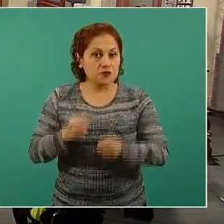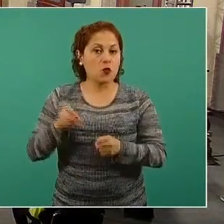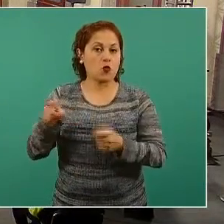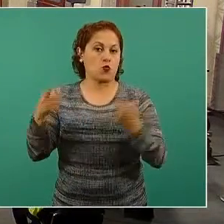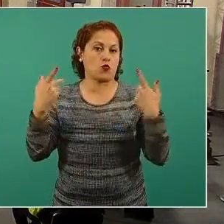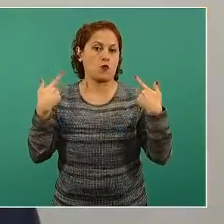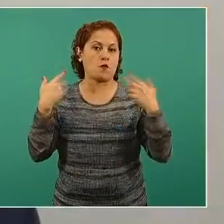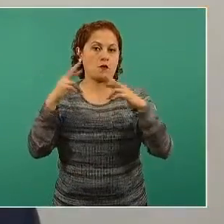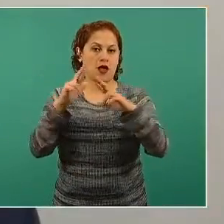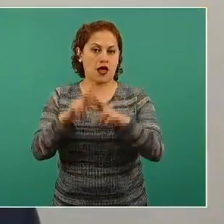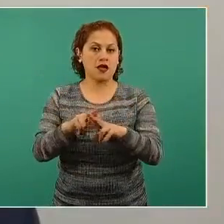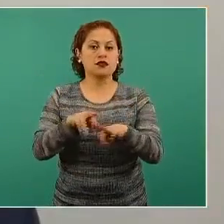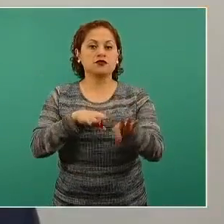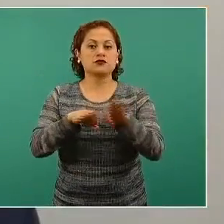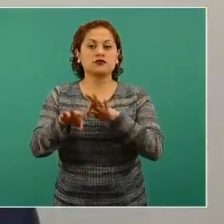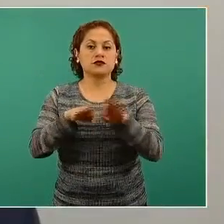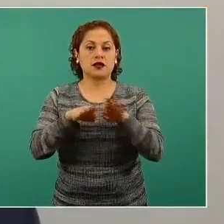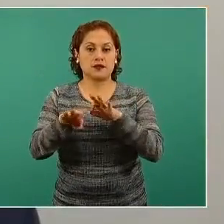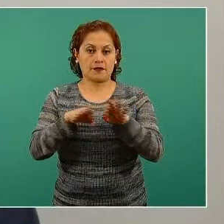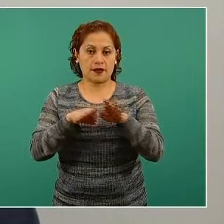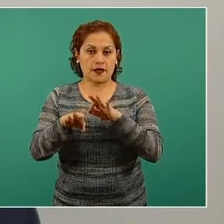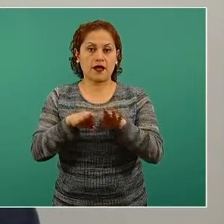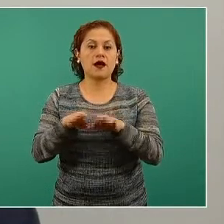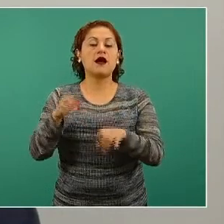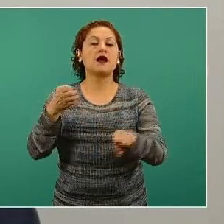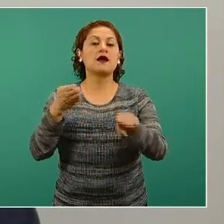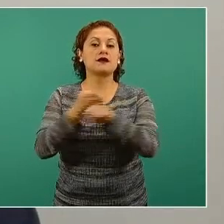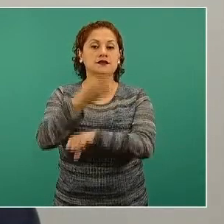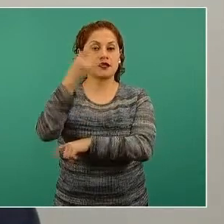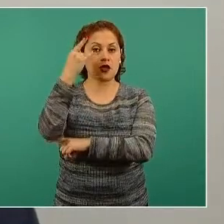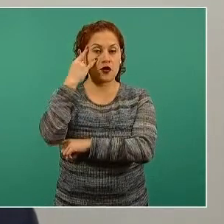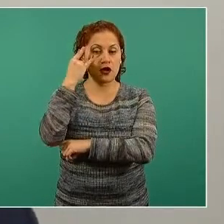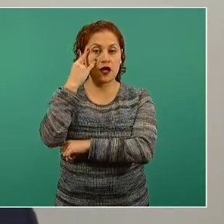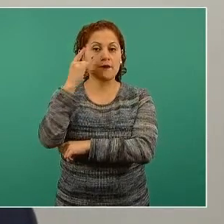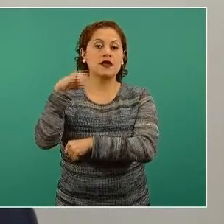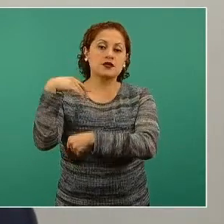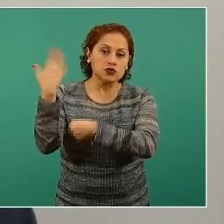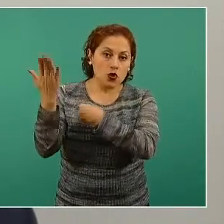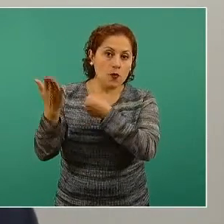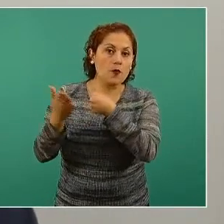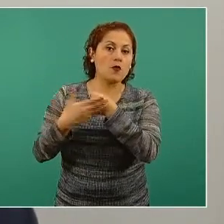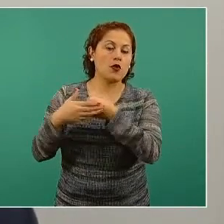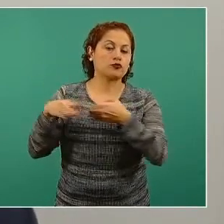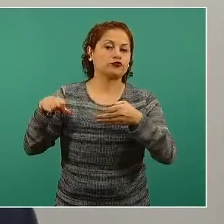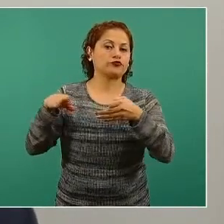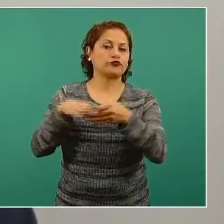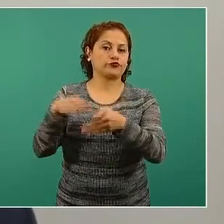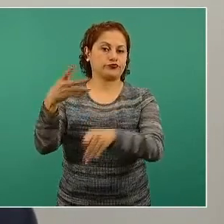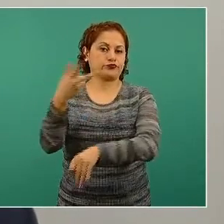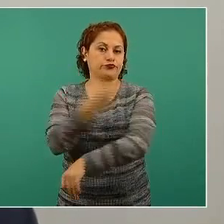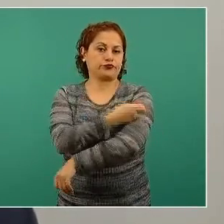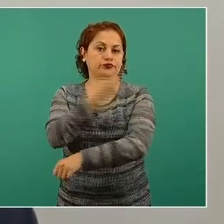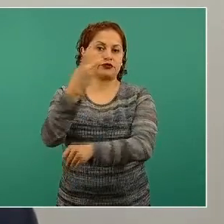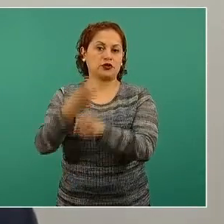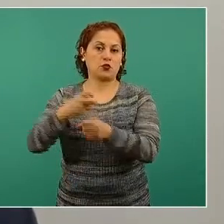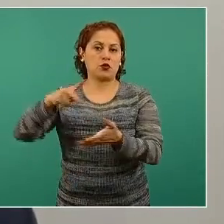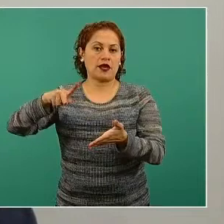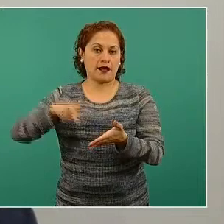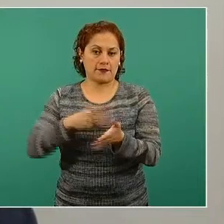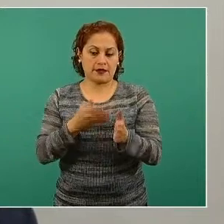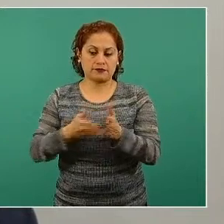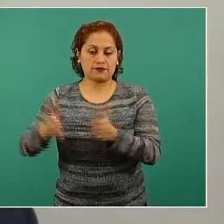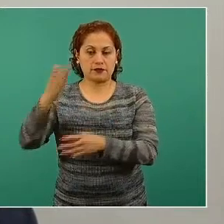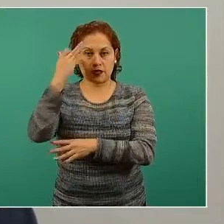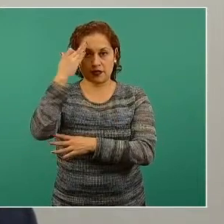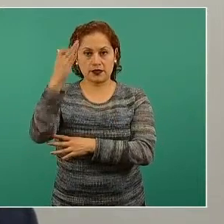trabajadores de la educación del estado de Campeche podrán recibir esta segunda dosis dentro de esta periodicidad. Ni bien se tenga la